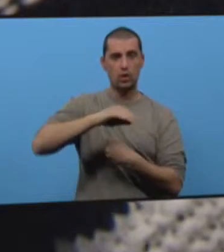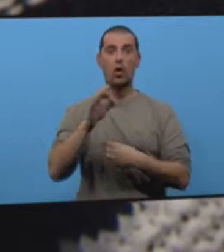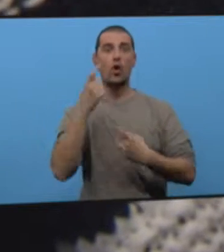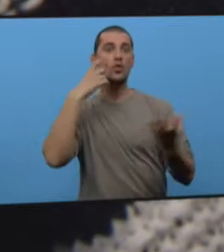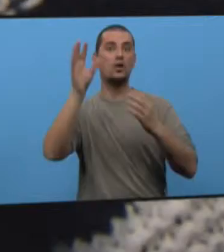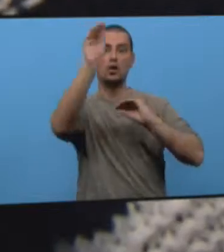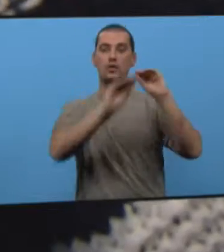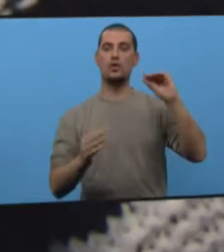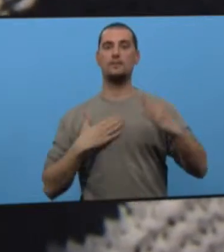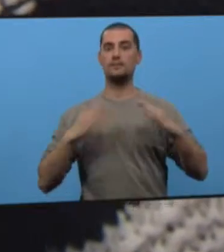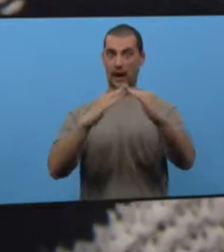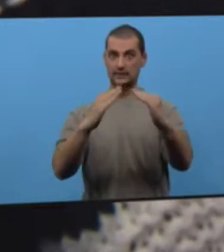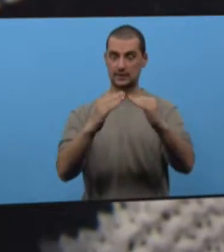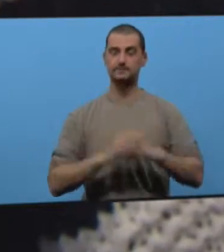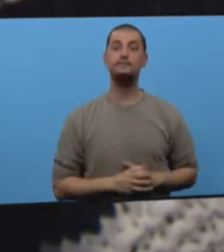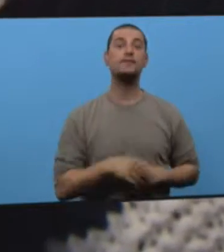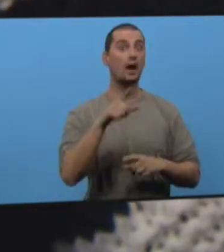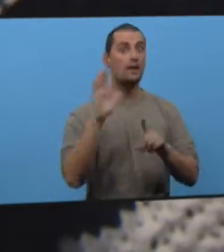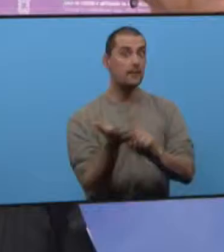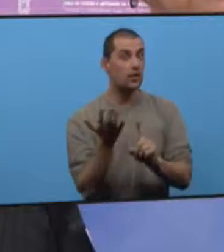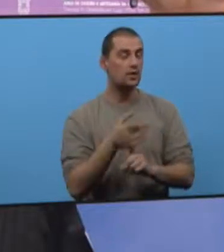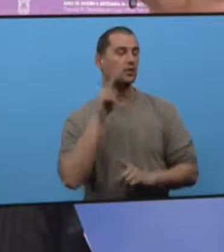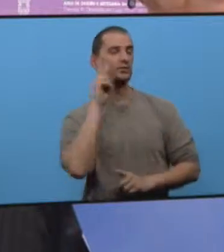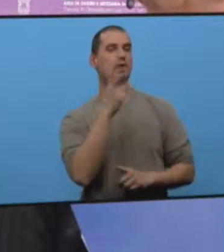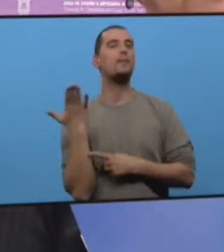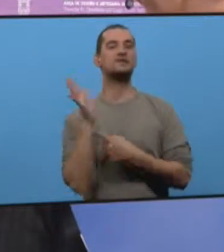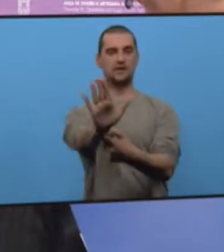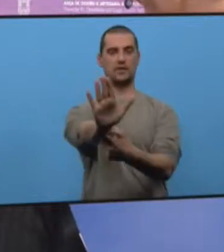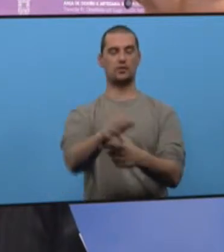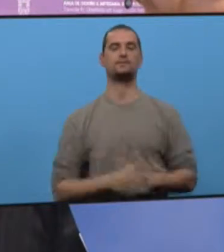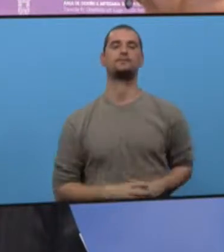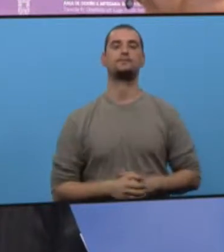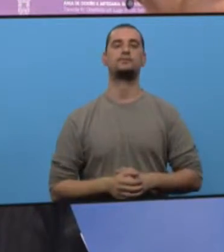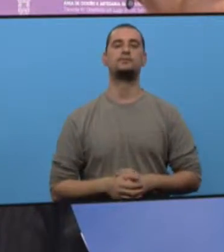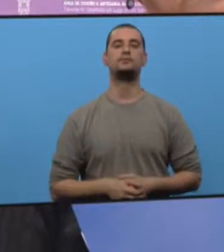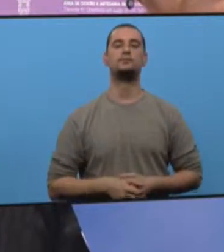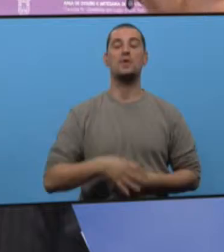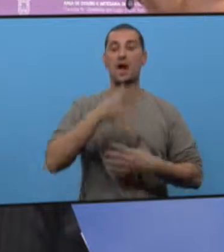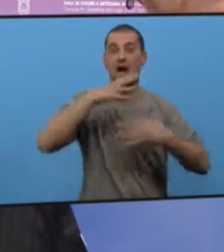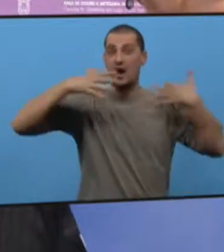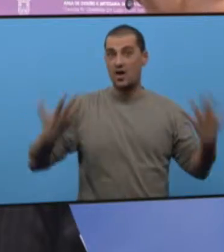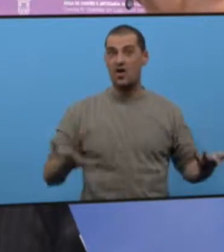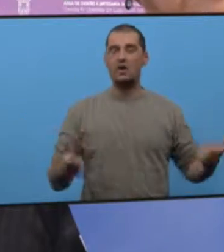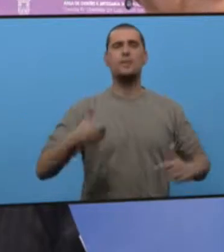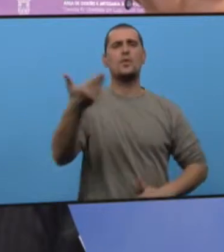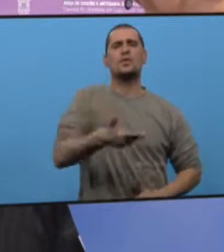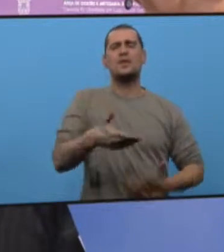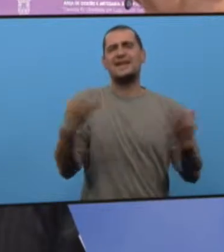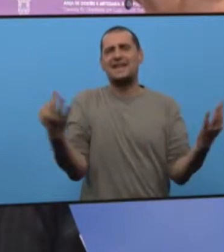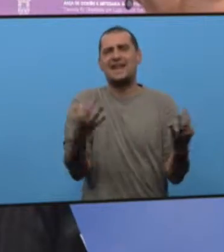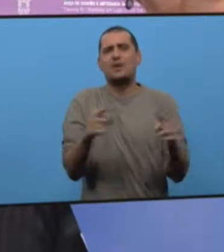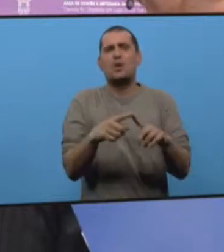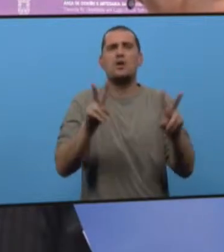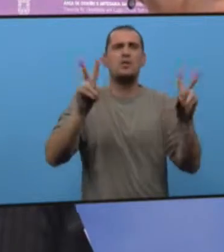fogares. Na presentación estiveron monitoras destes cursos. No tempo que estamos, pois é moi importante novos talentos no que